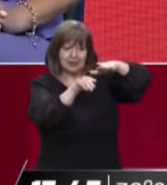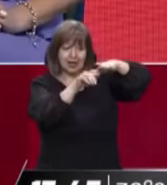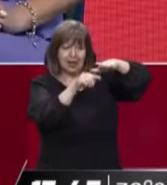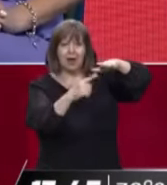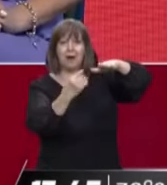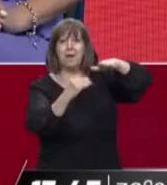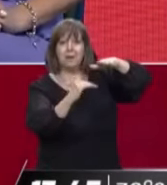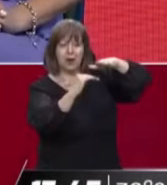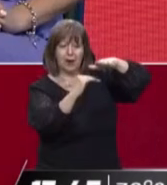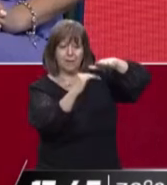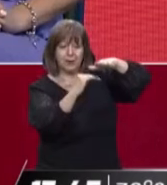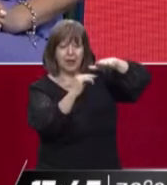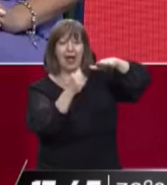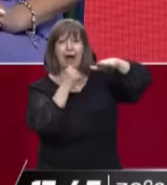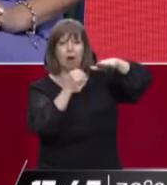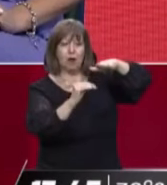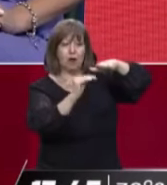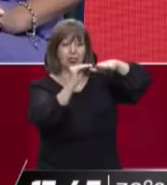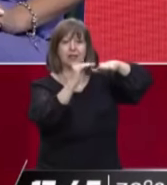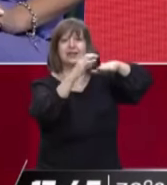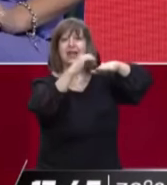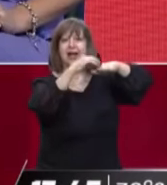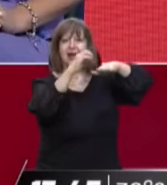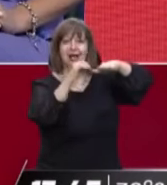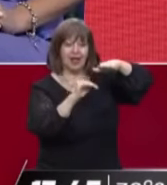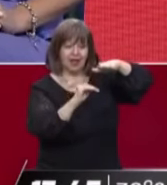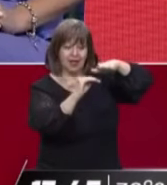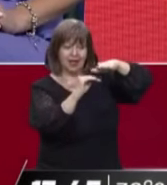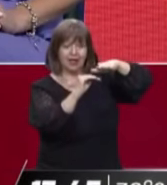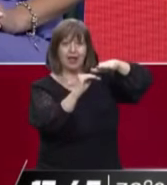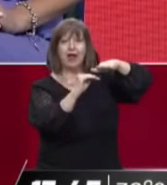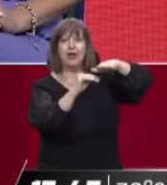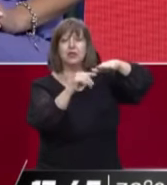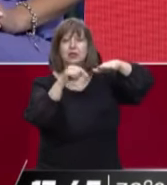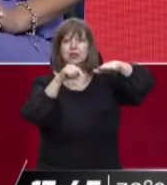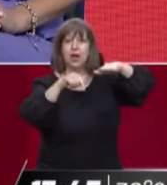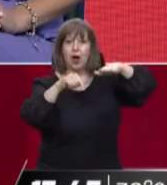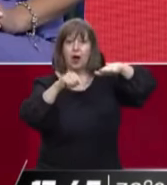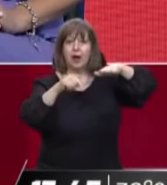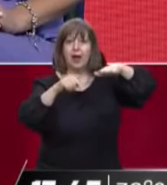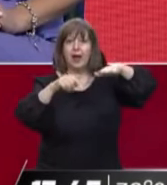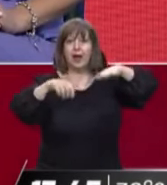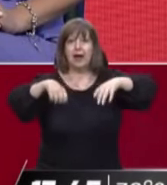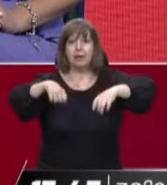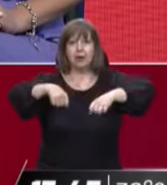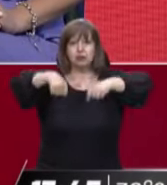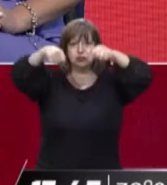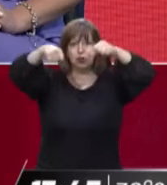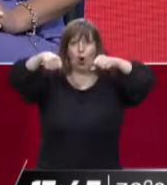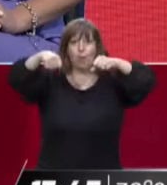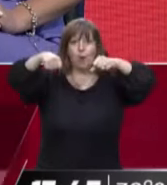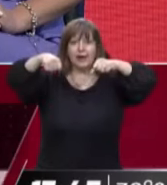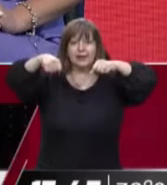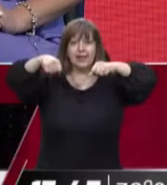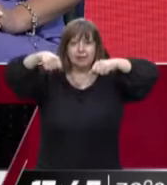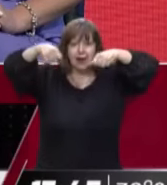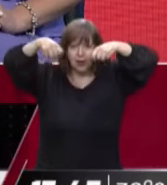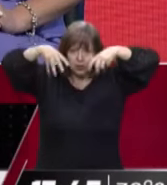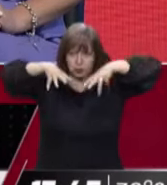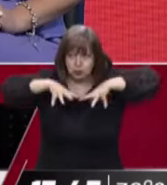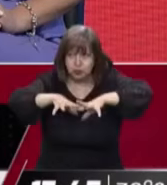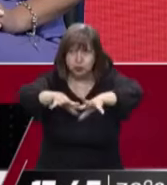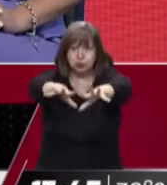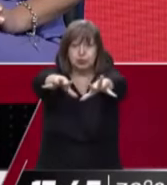funcionamiento y que este sea seguro desde la provincia se pide no circular alrededor del Río m y es por esto que la playa de